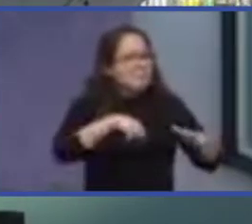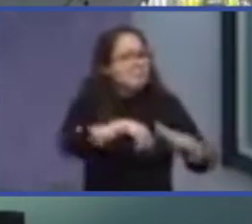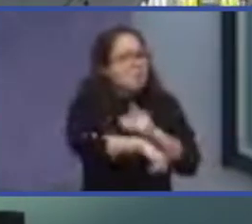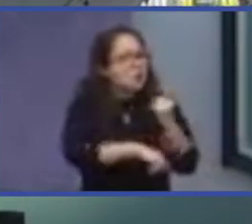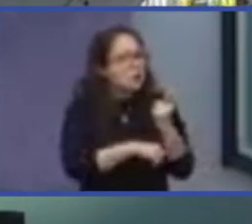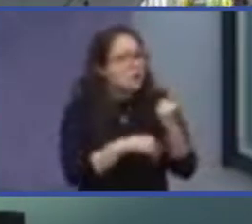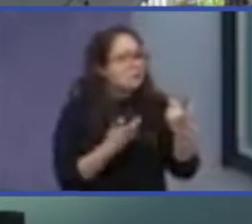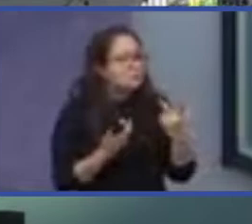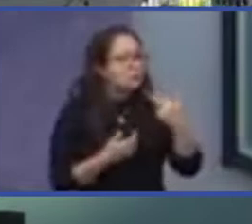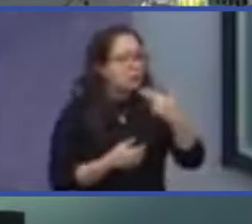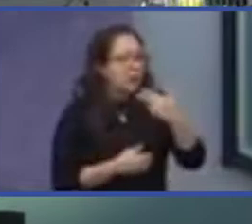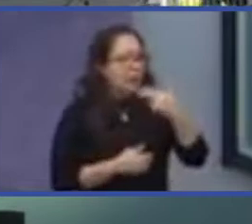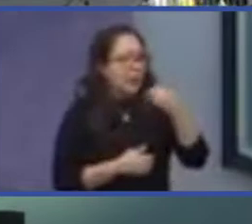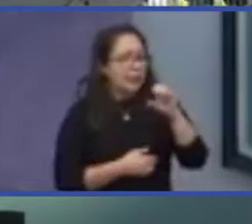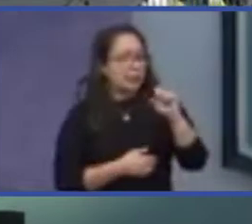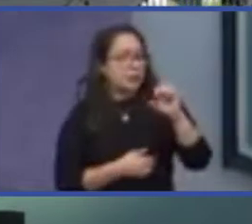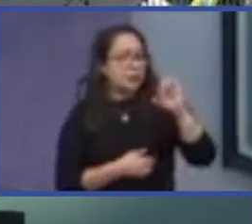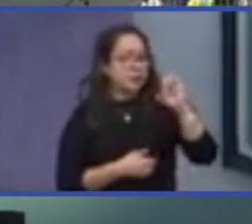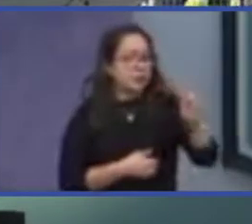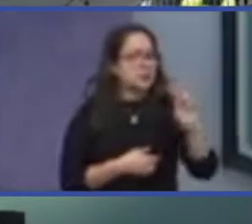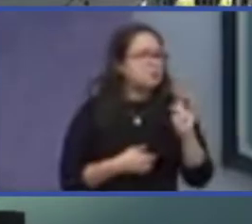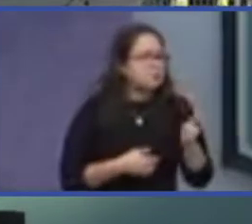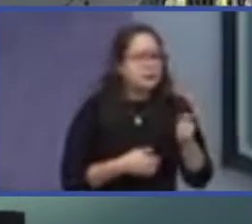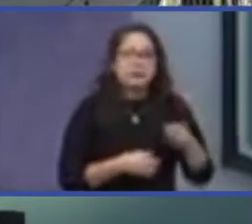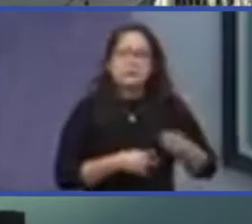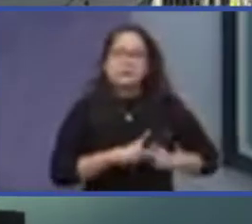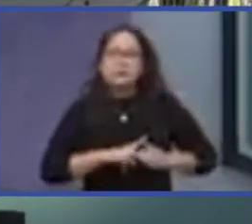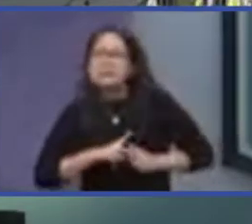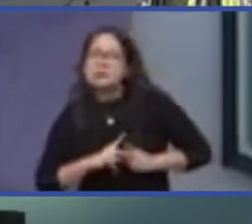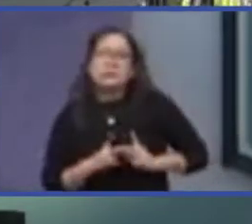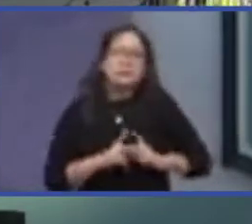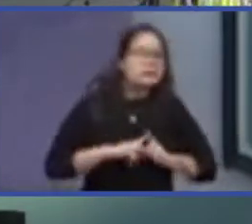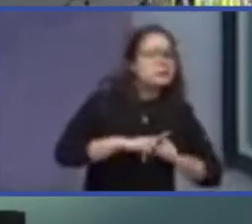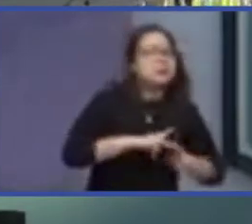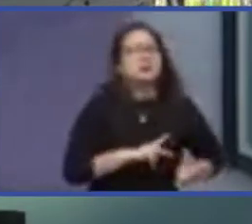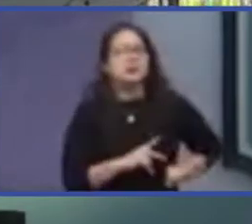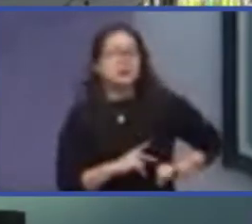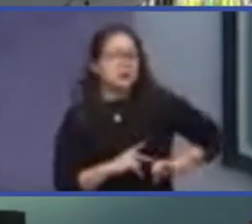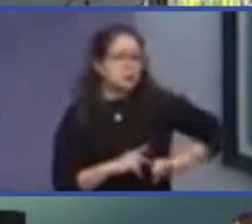está tan interesado en las matemáticas, este artista holandés